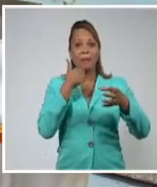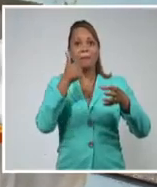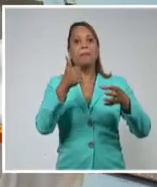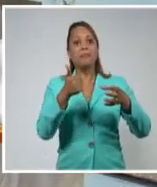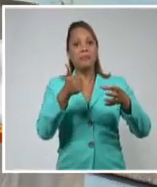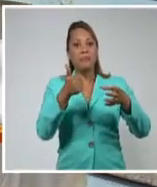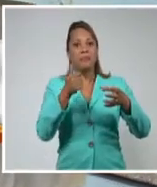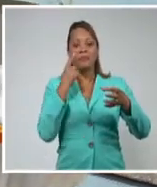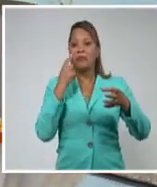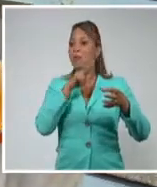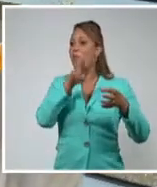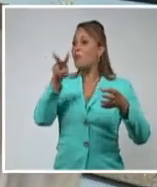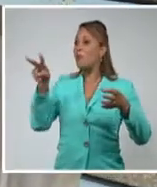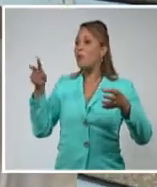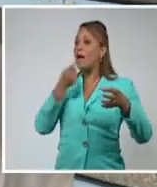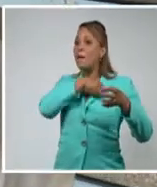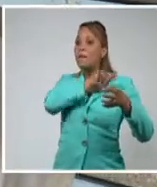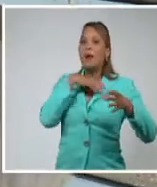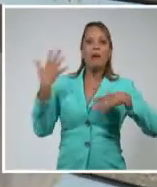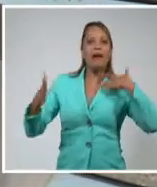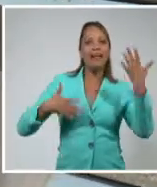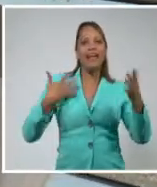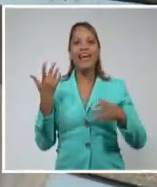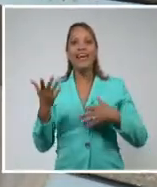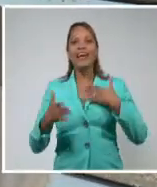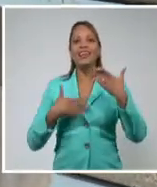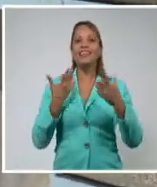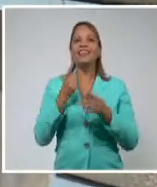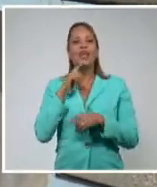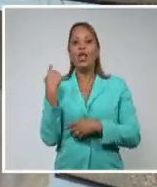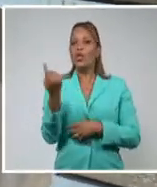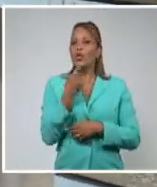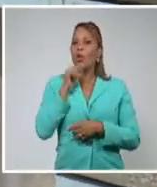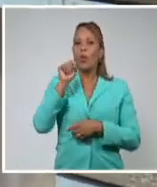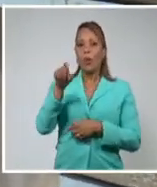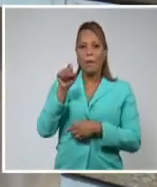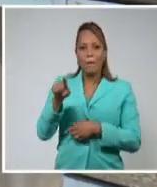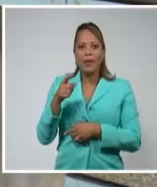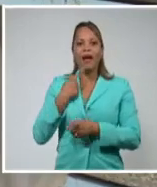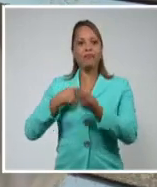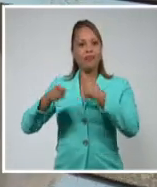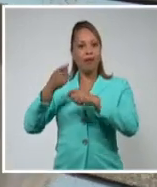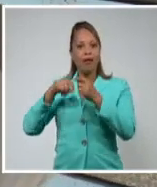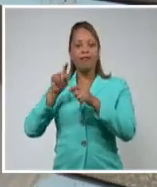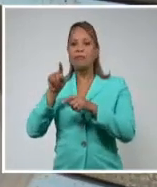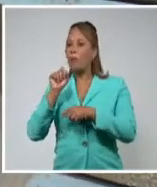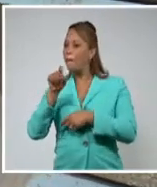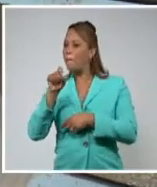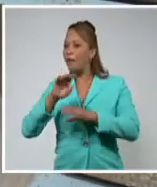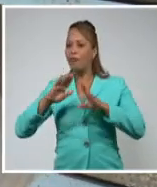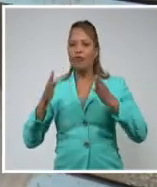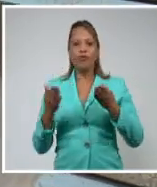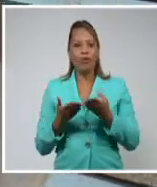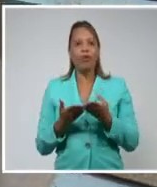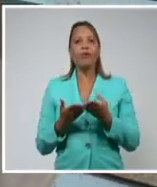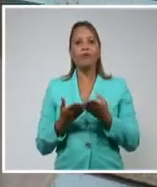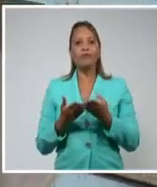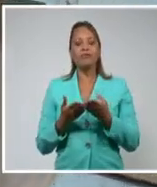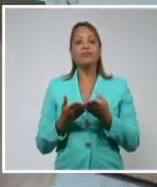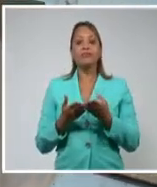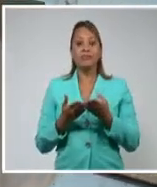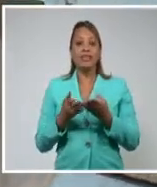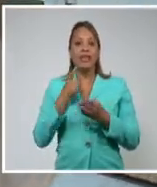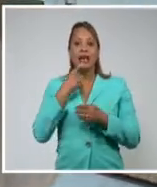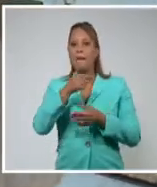mira, como estamos mirando el pueblo, está alegre, contento, todo el mundo está comprando lo que le están despachando, ya sea un módulo con